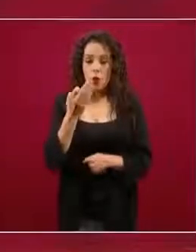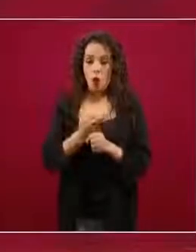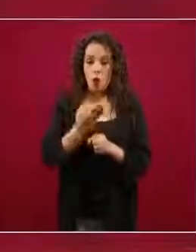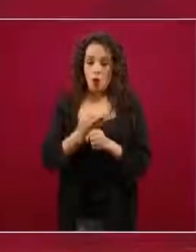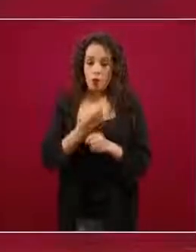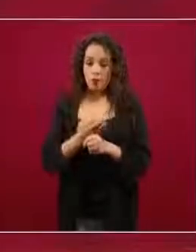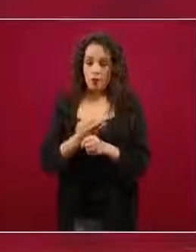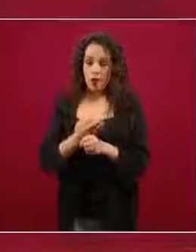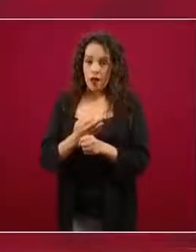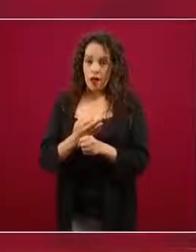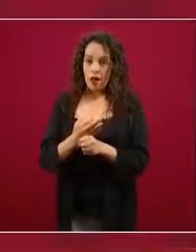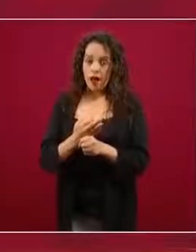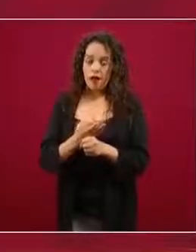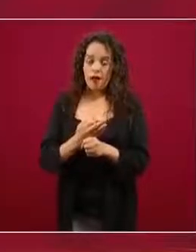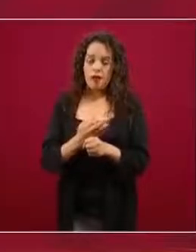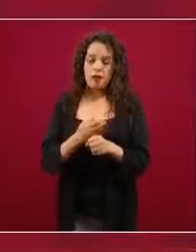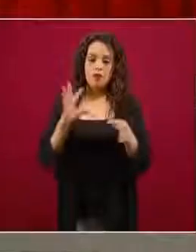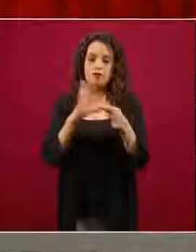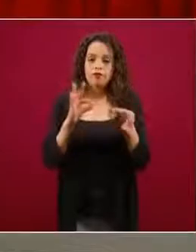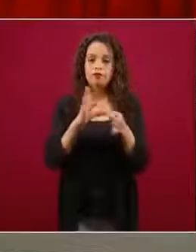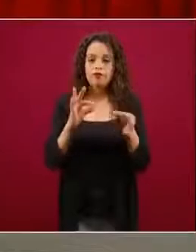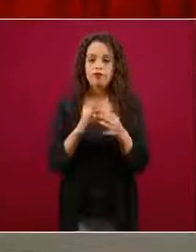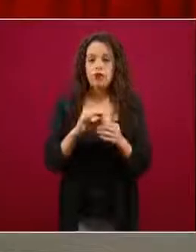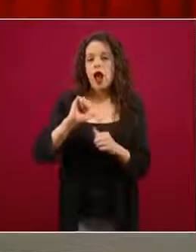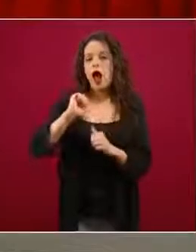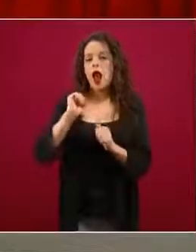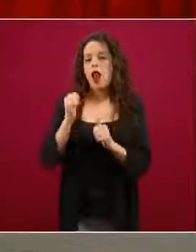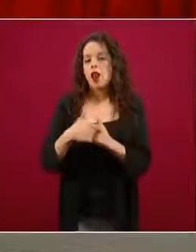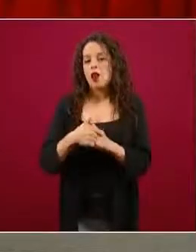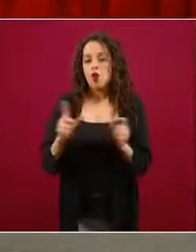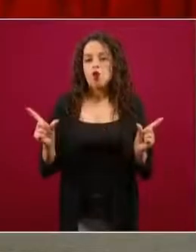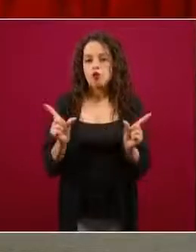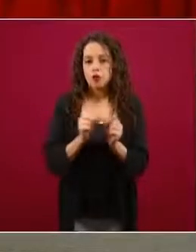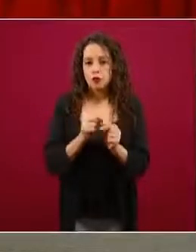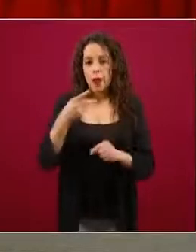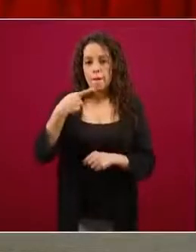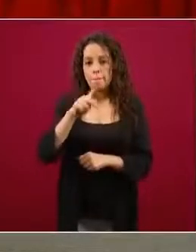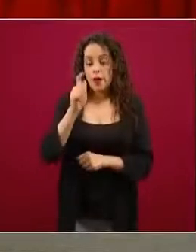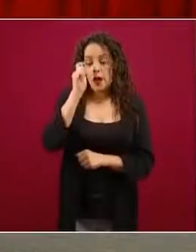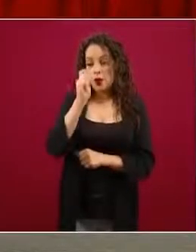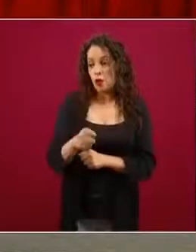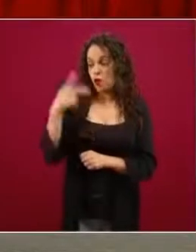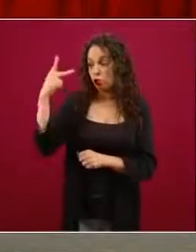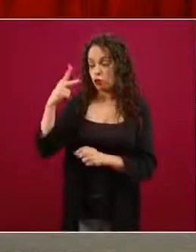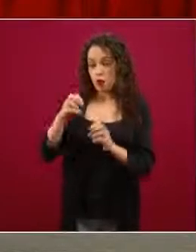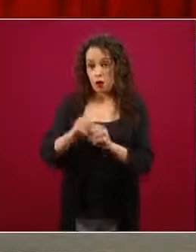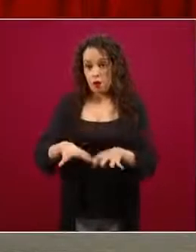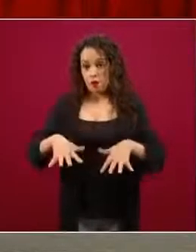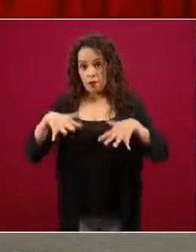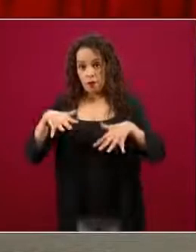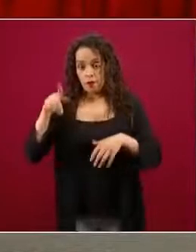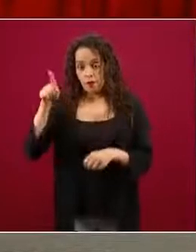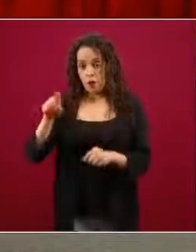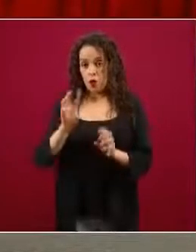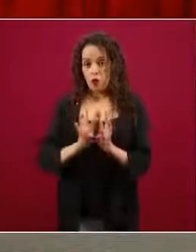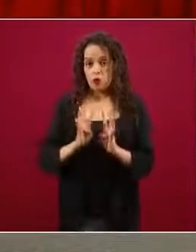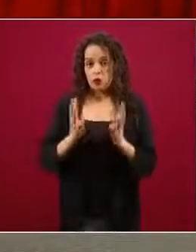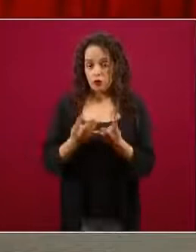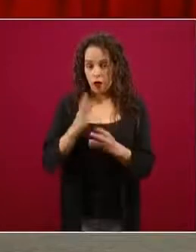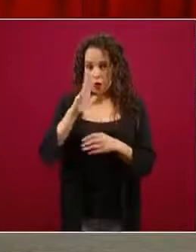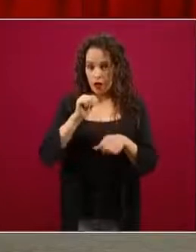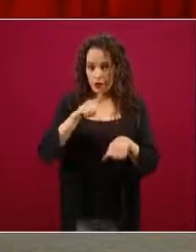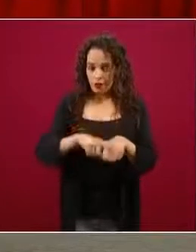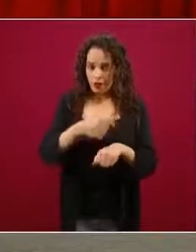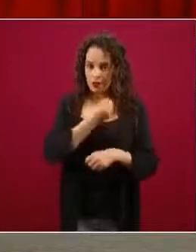más que como un adelanto, porque es facultad del Pleno del Consejo Nacional de Salud decidir qué se hace